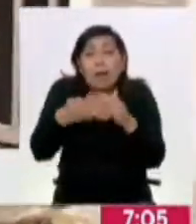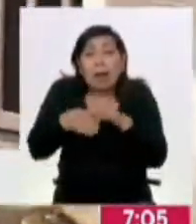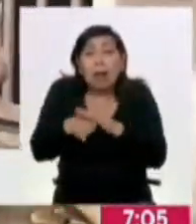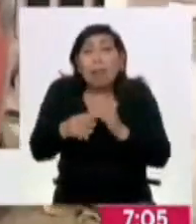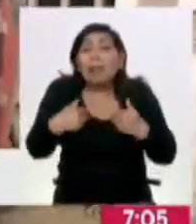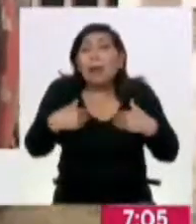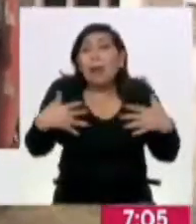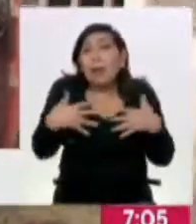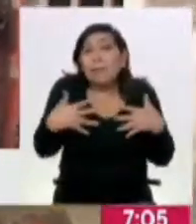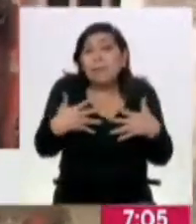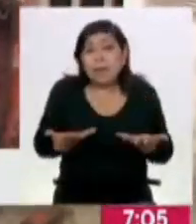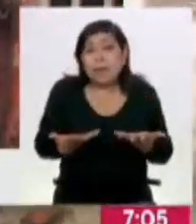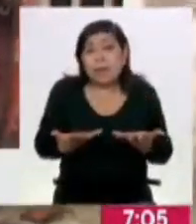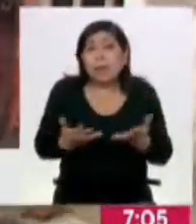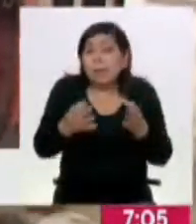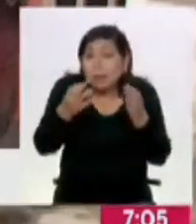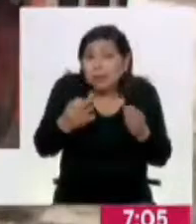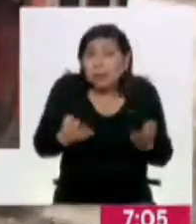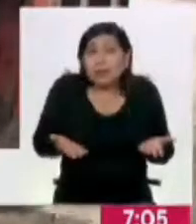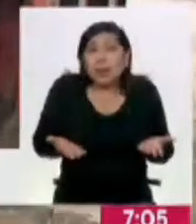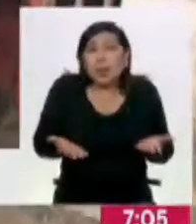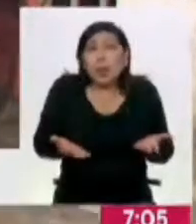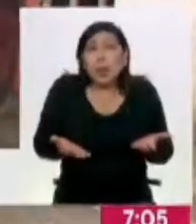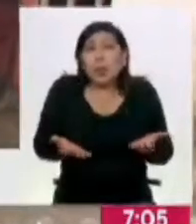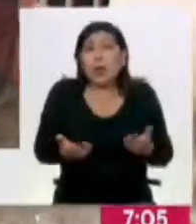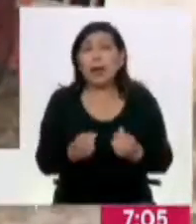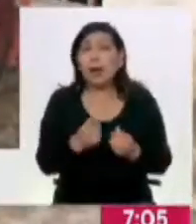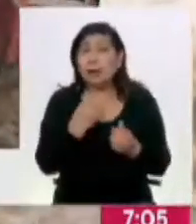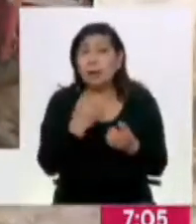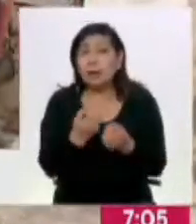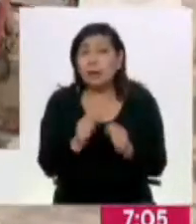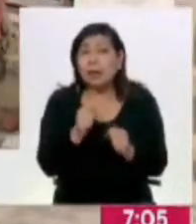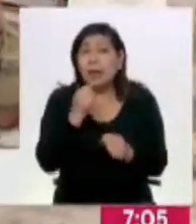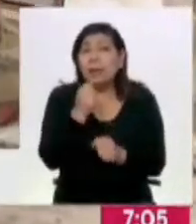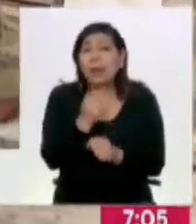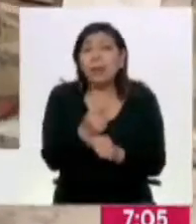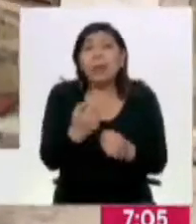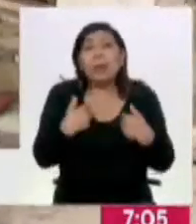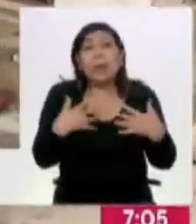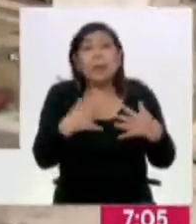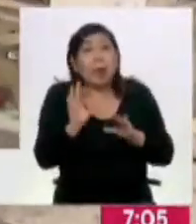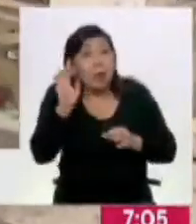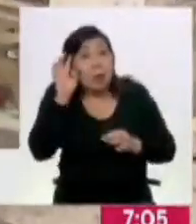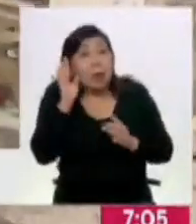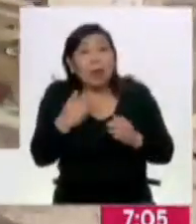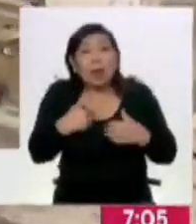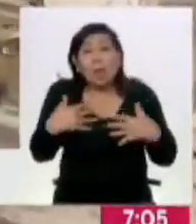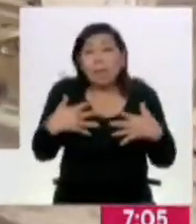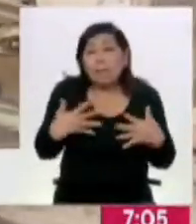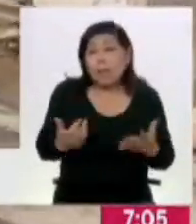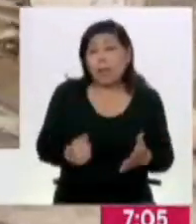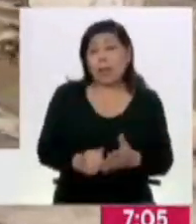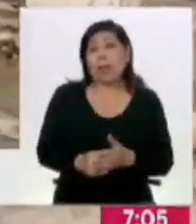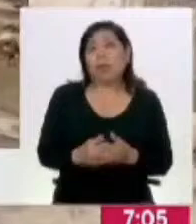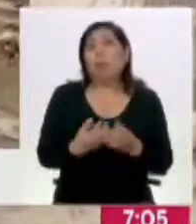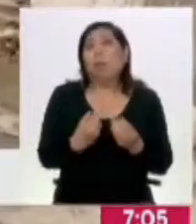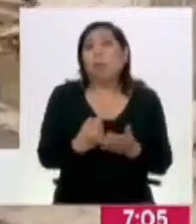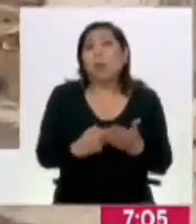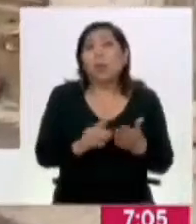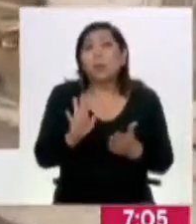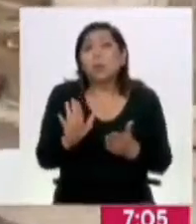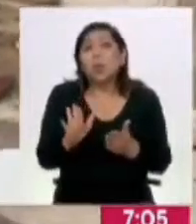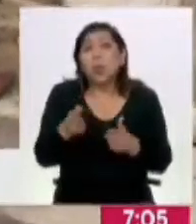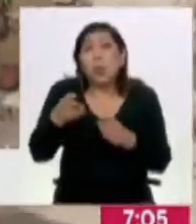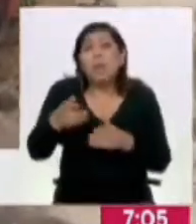Ni siquiera están seguros de que van a levantar denuncia contra estas personas. Ellos tienen muchísimo miedo por